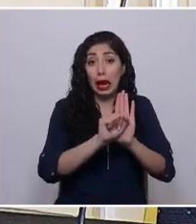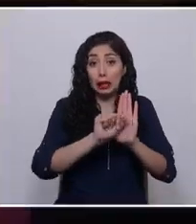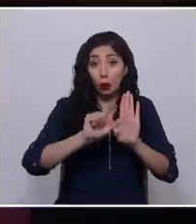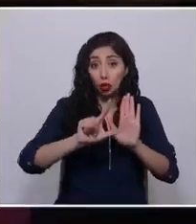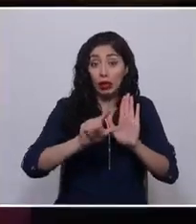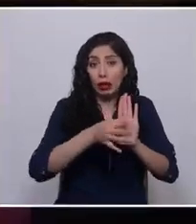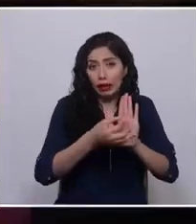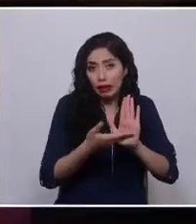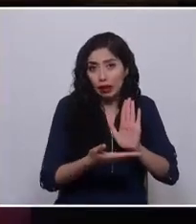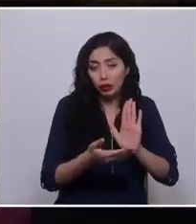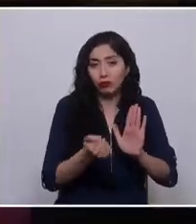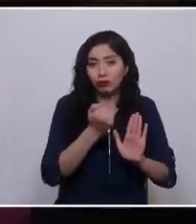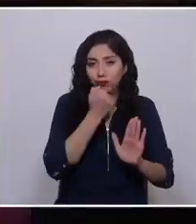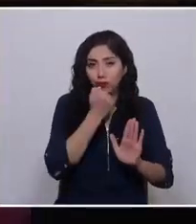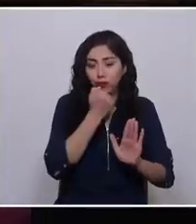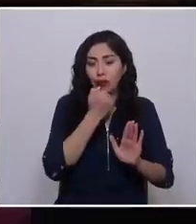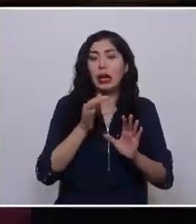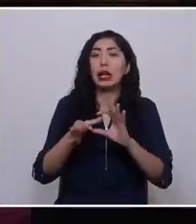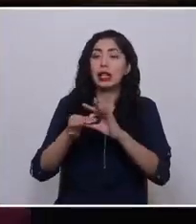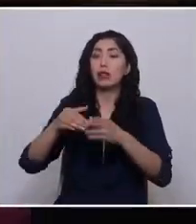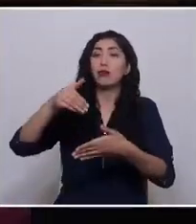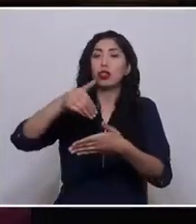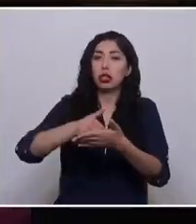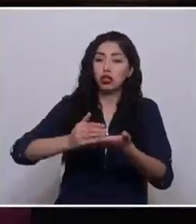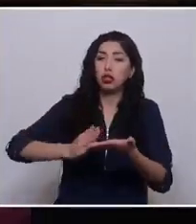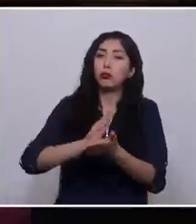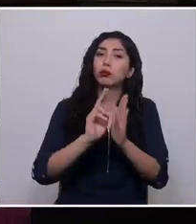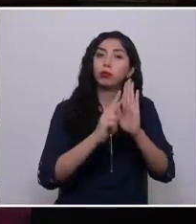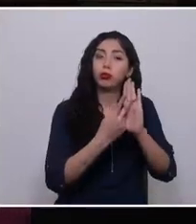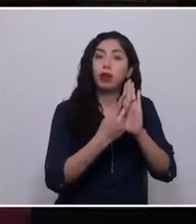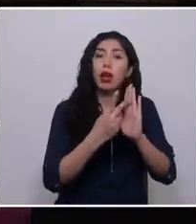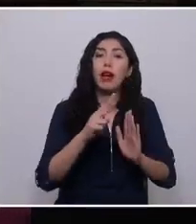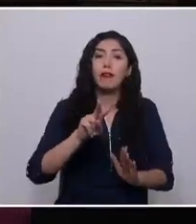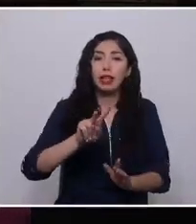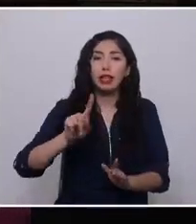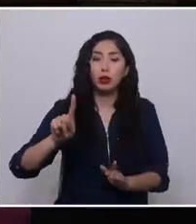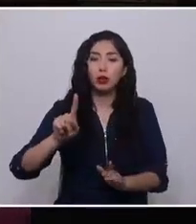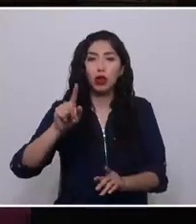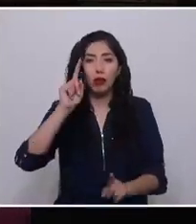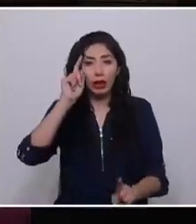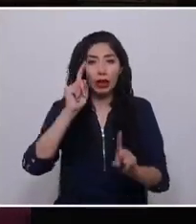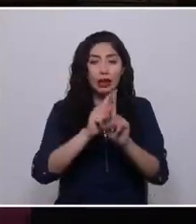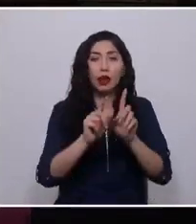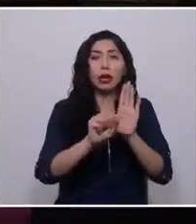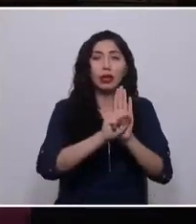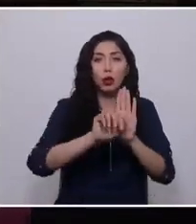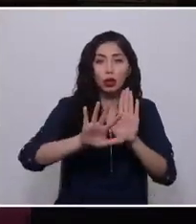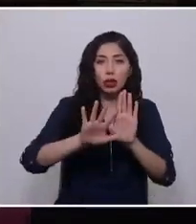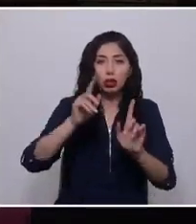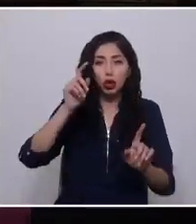Gracias. En votación, la indicación número 21, sustitutiva del artículo 5.